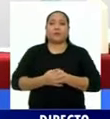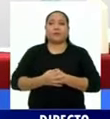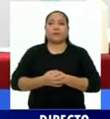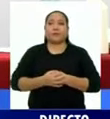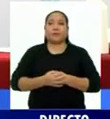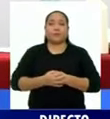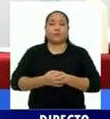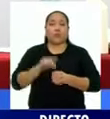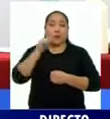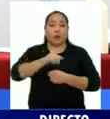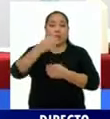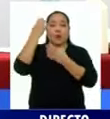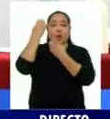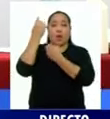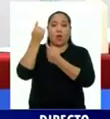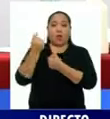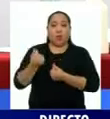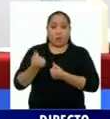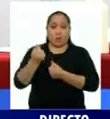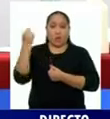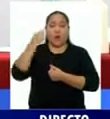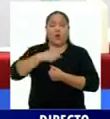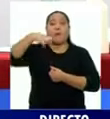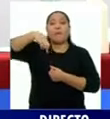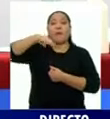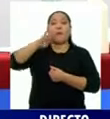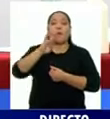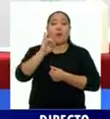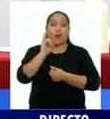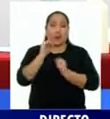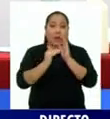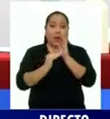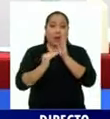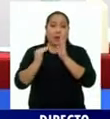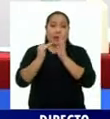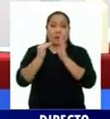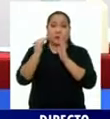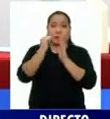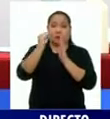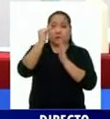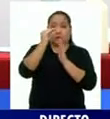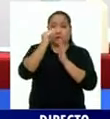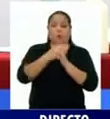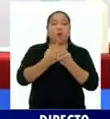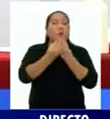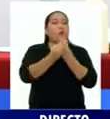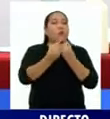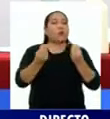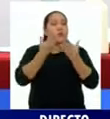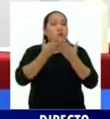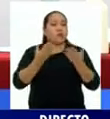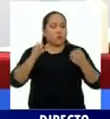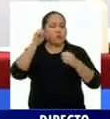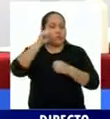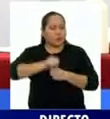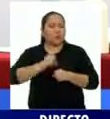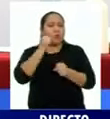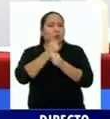Cuando en una economía el Producto Bruto Interno crece, muchas cosas se pueden